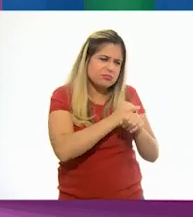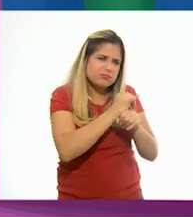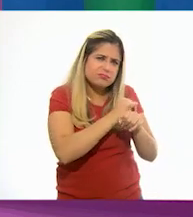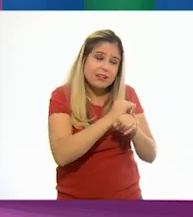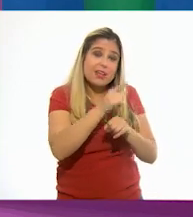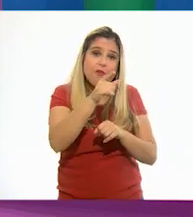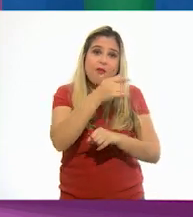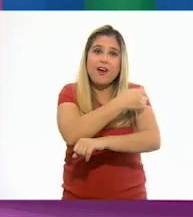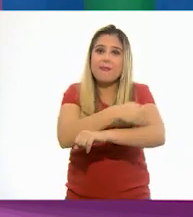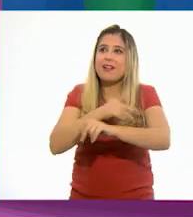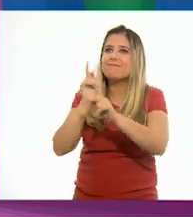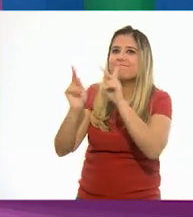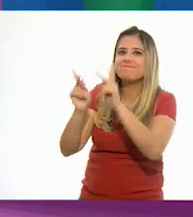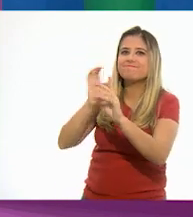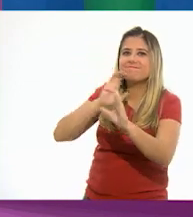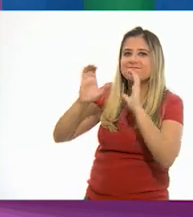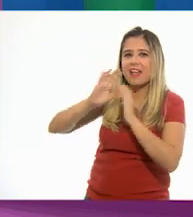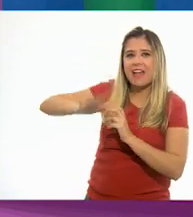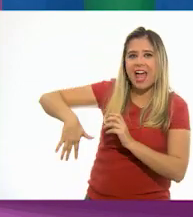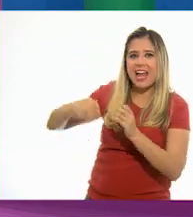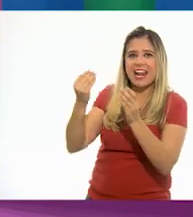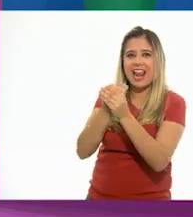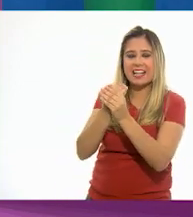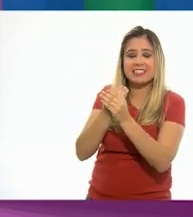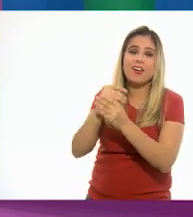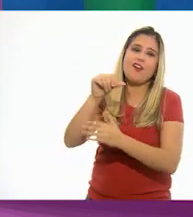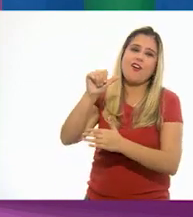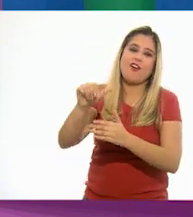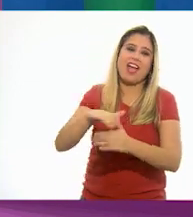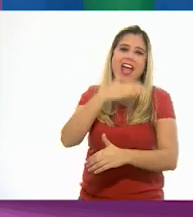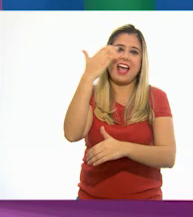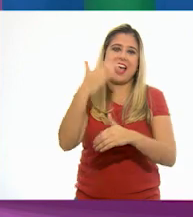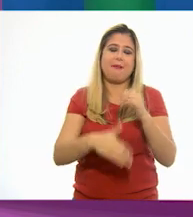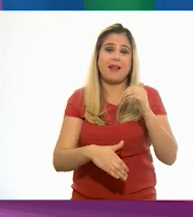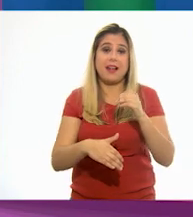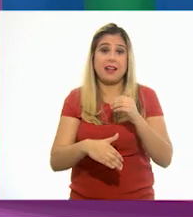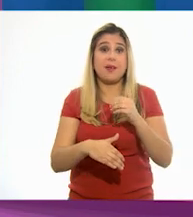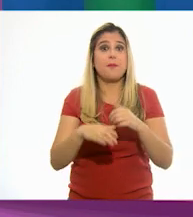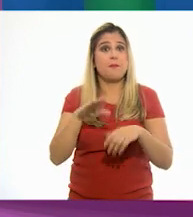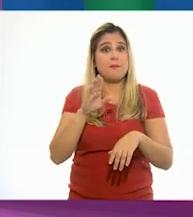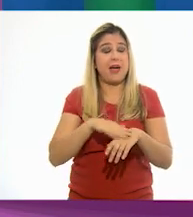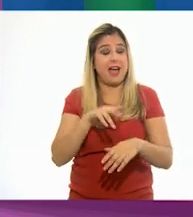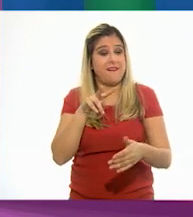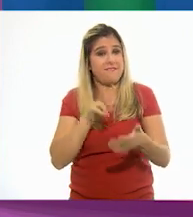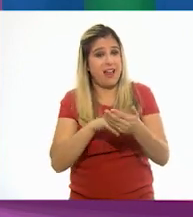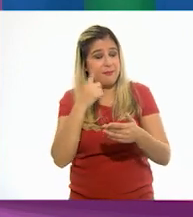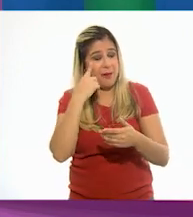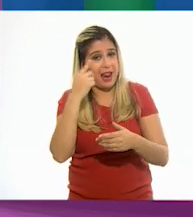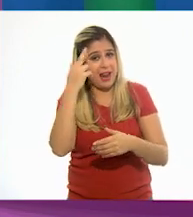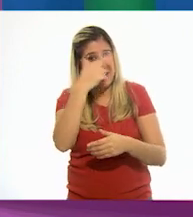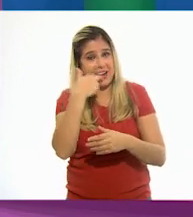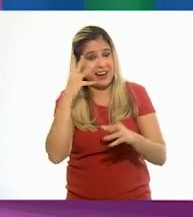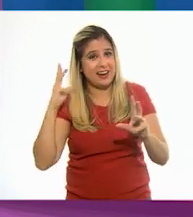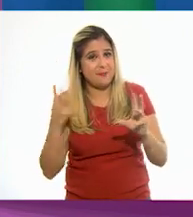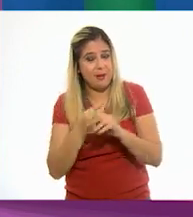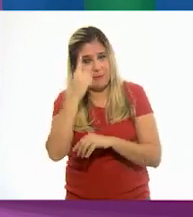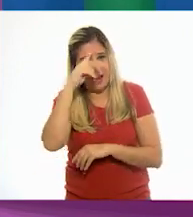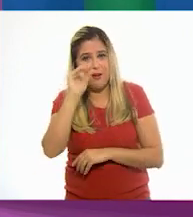hoy con tu familia. Por hoy hemos terminado con Más vale prevenir y repasar para no